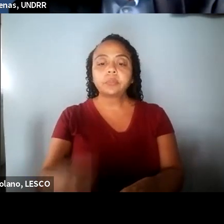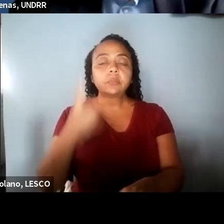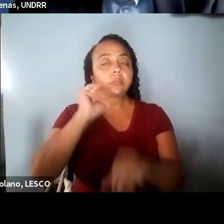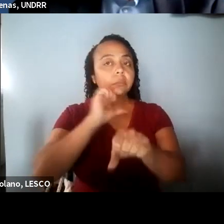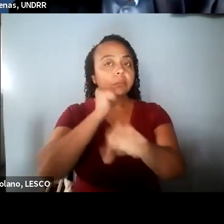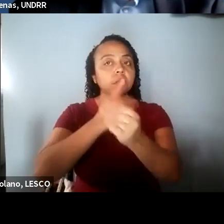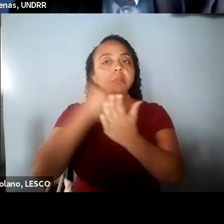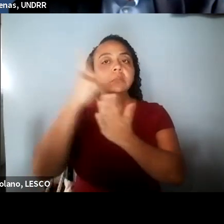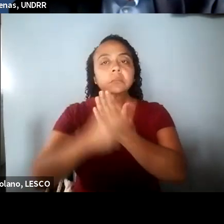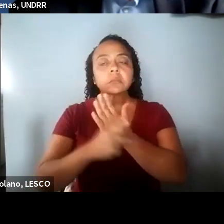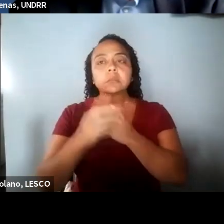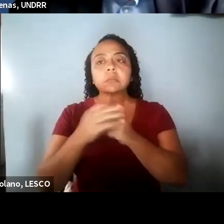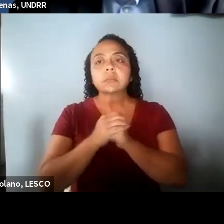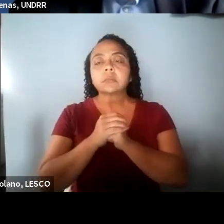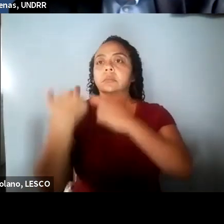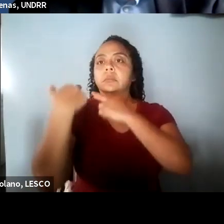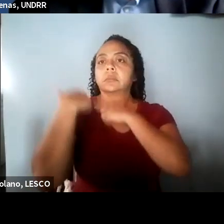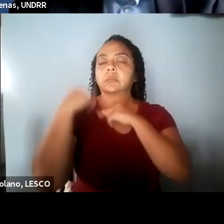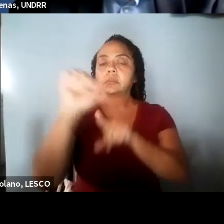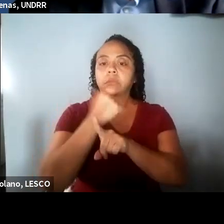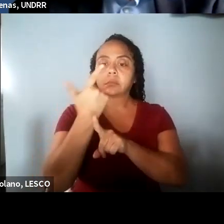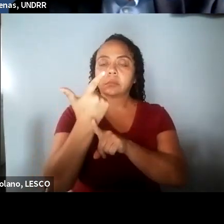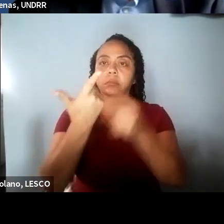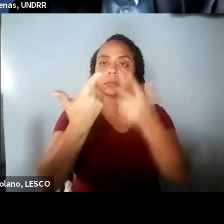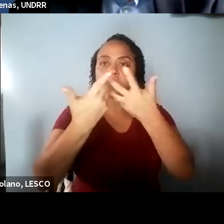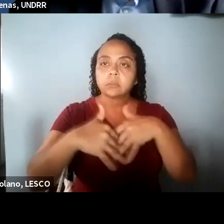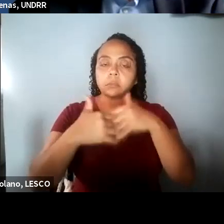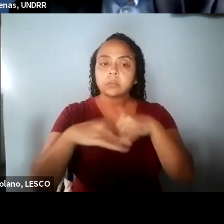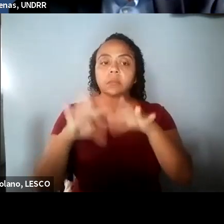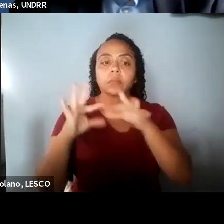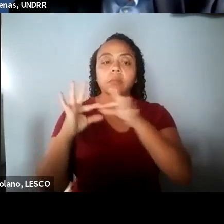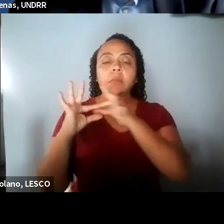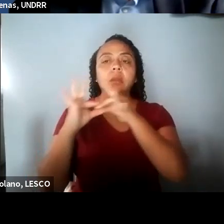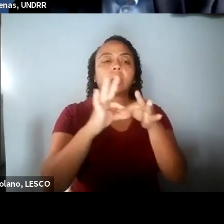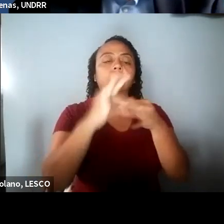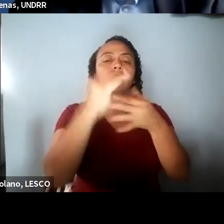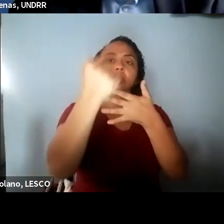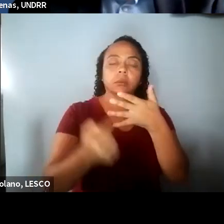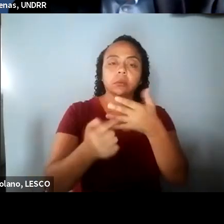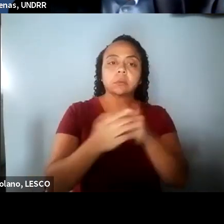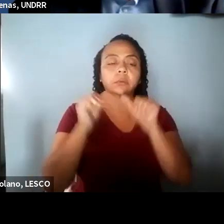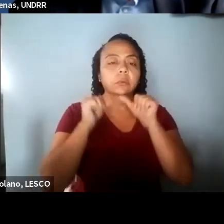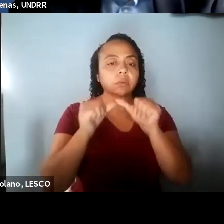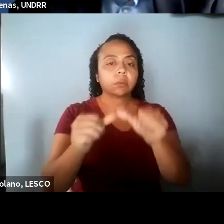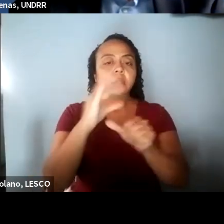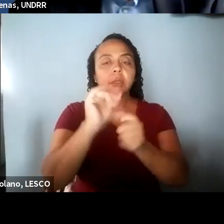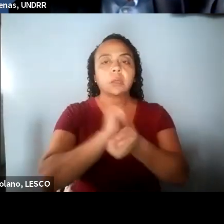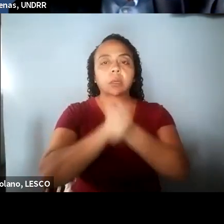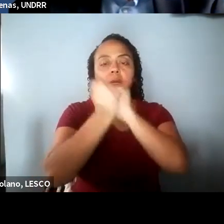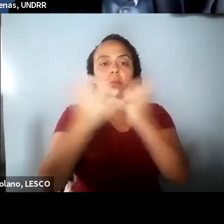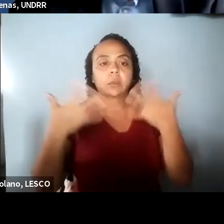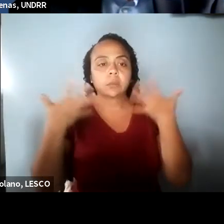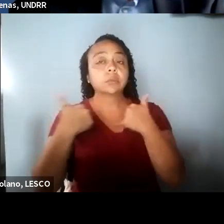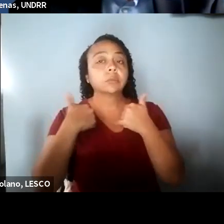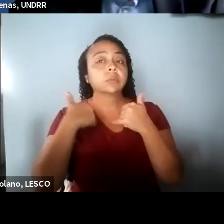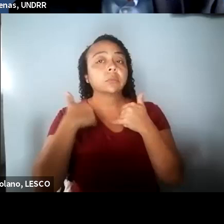de responsabilidad social corporativa ligado a aspectos de sostenibilidad y cambio climático que tiene que